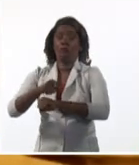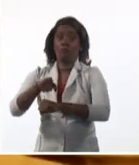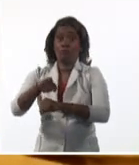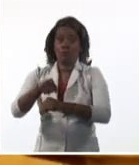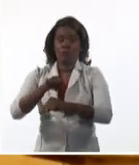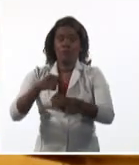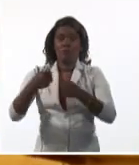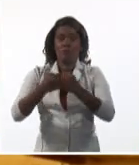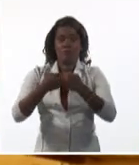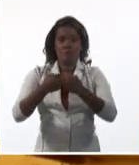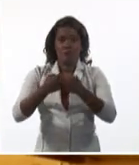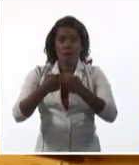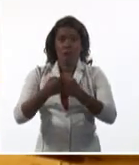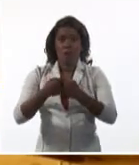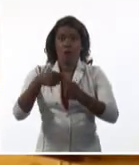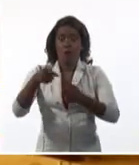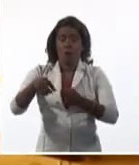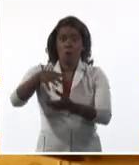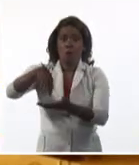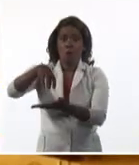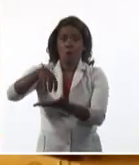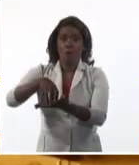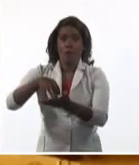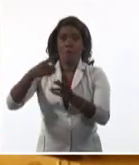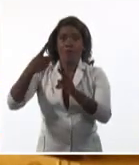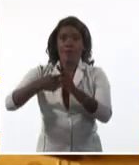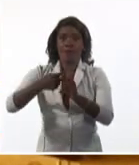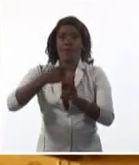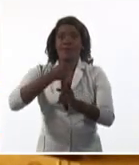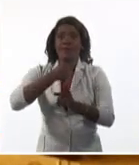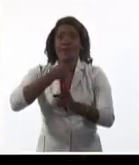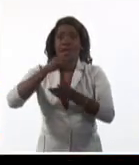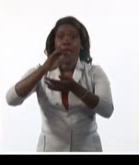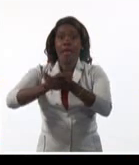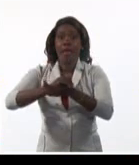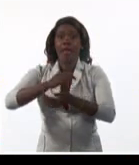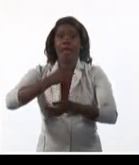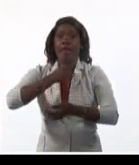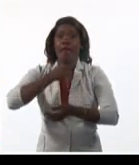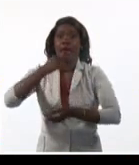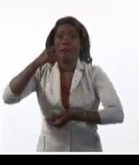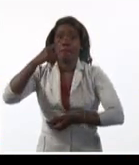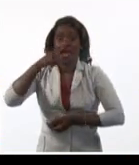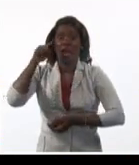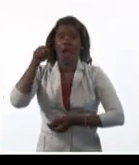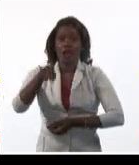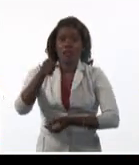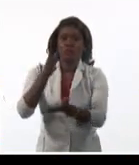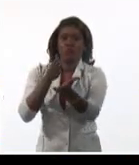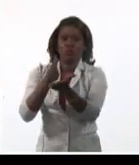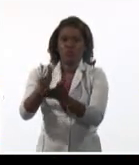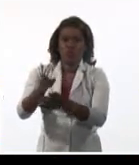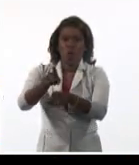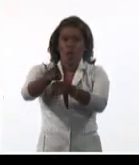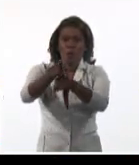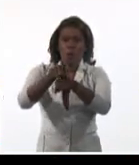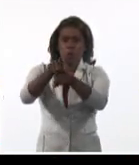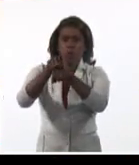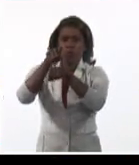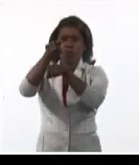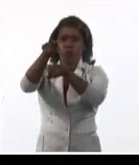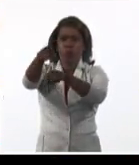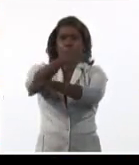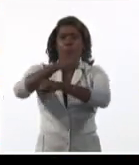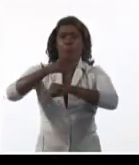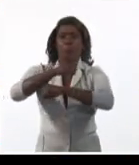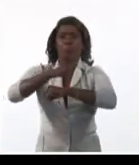en Yemen. Esa insurgencia controla las costas del país agredido, ubicado al sur de la península arábiga. En las últimas semanas, desde suelo